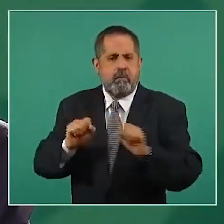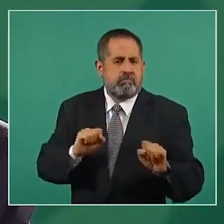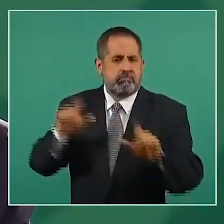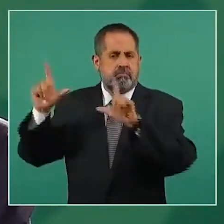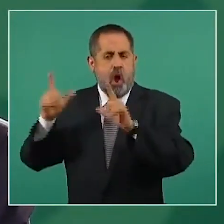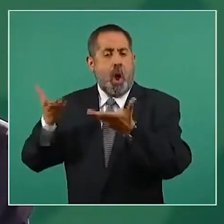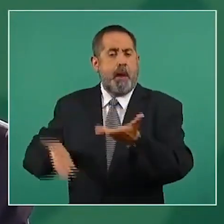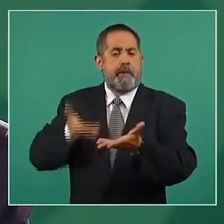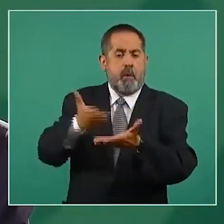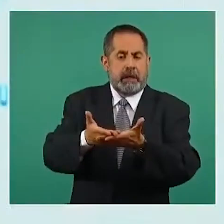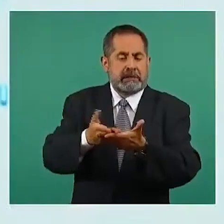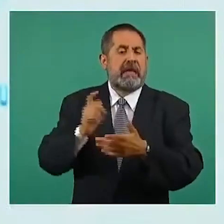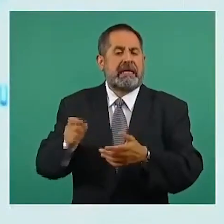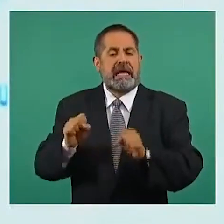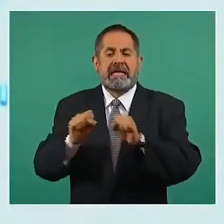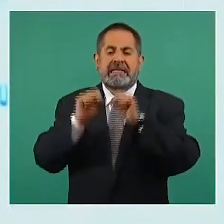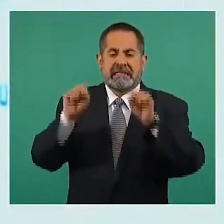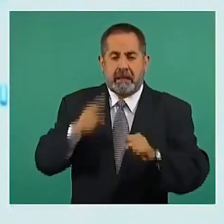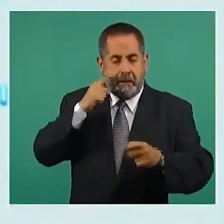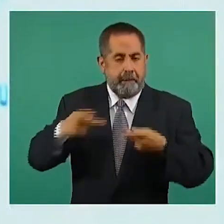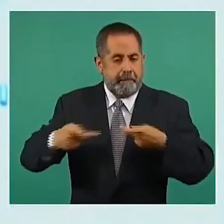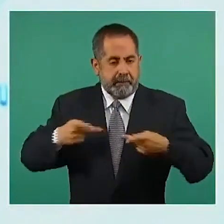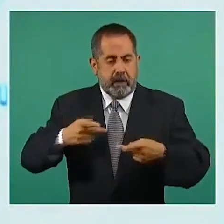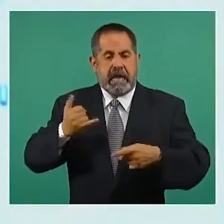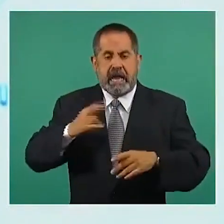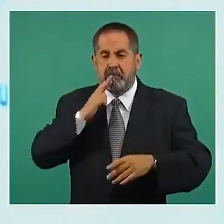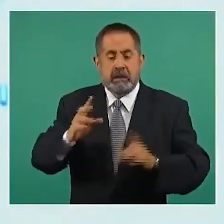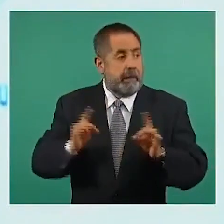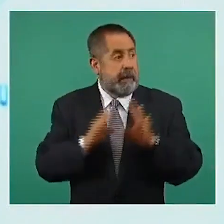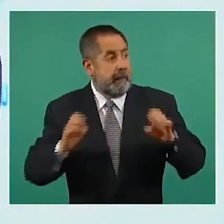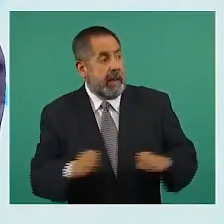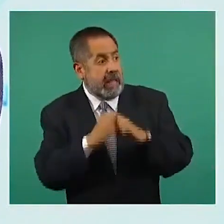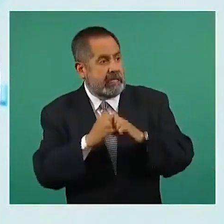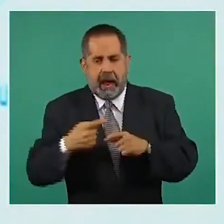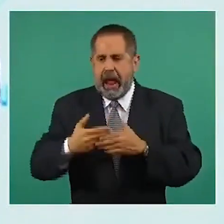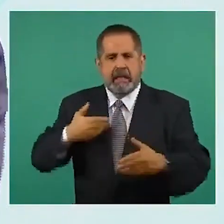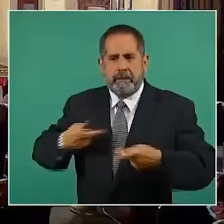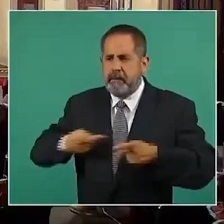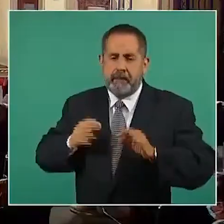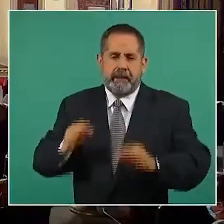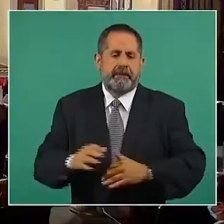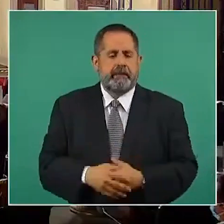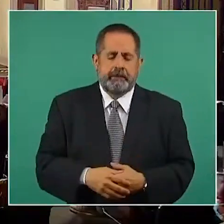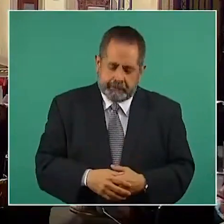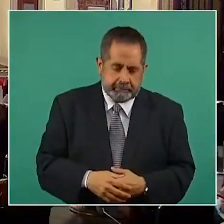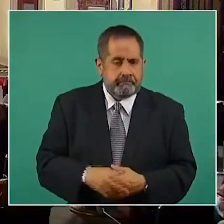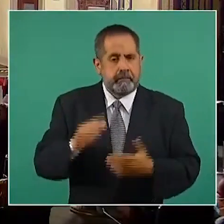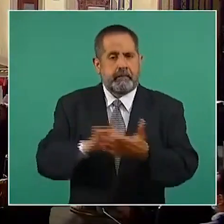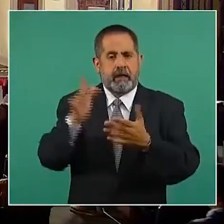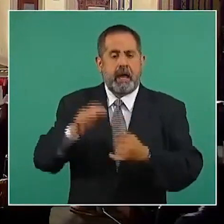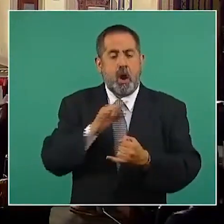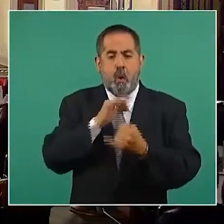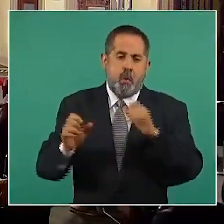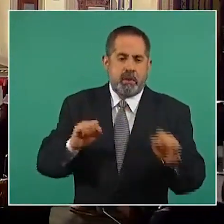una propuesta de un sistema de preparación y respuesta frente a epidemias. Desde luego queremos destacar, esta sería la